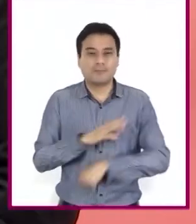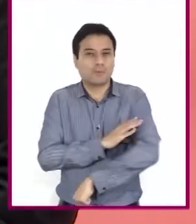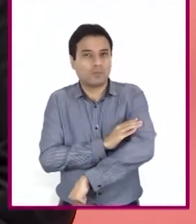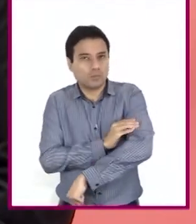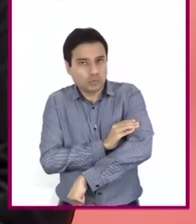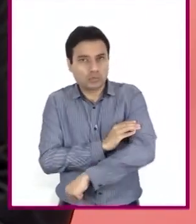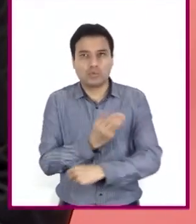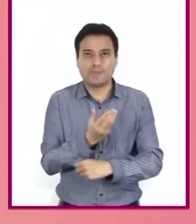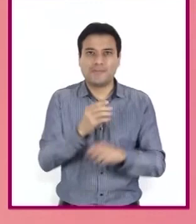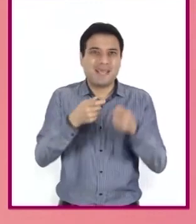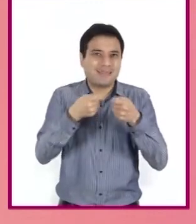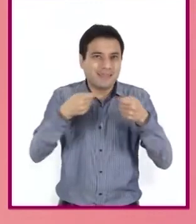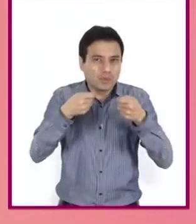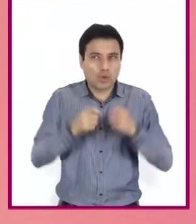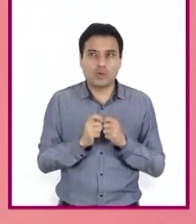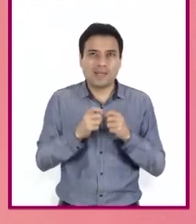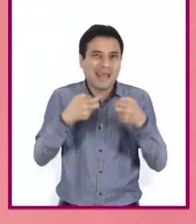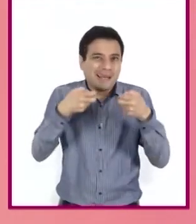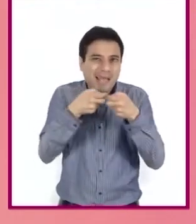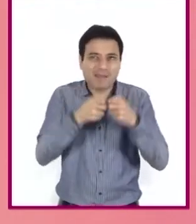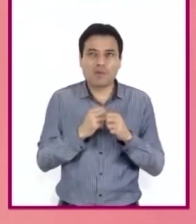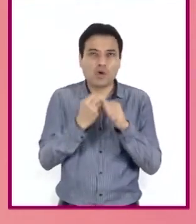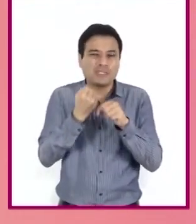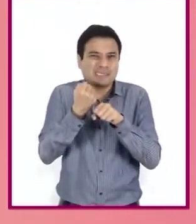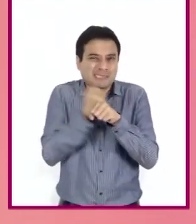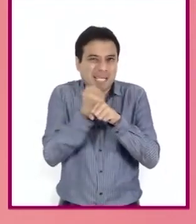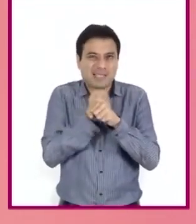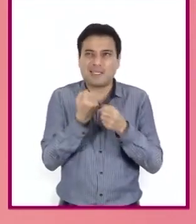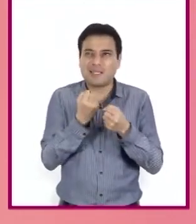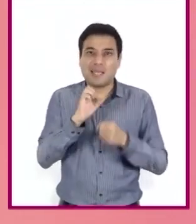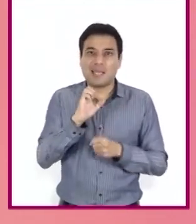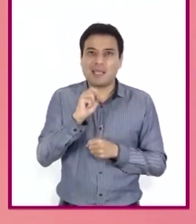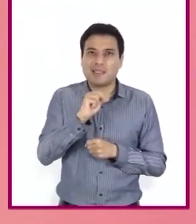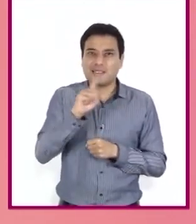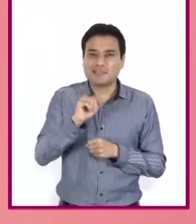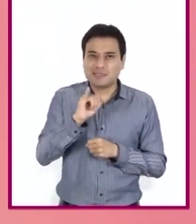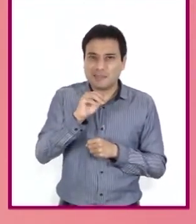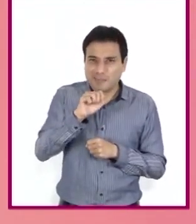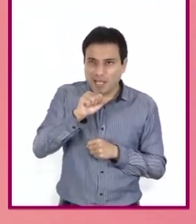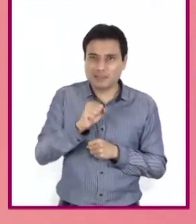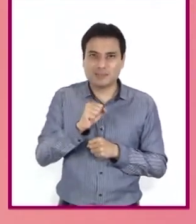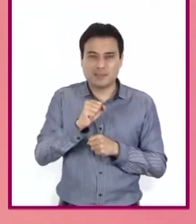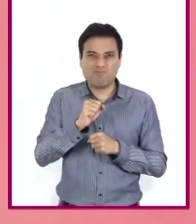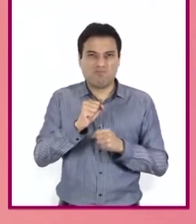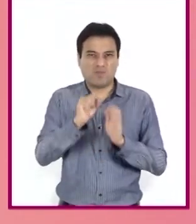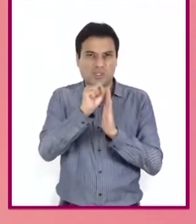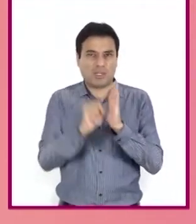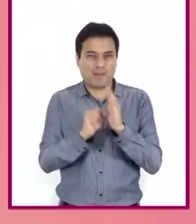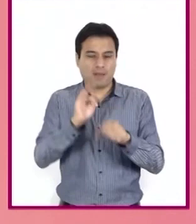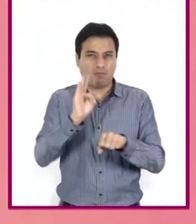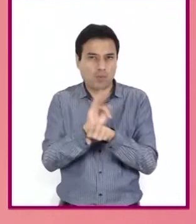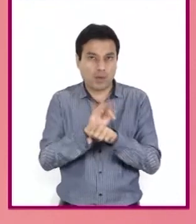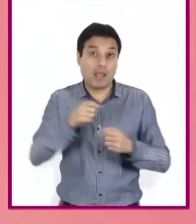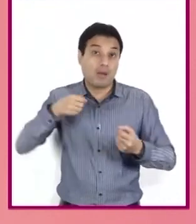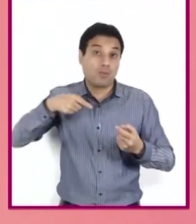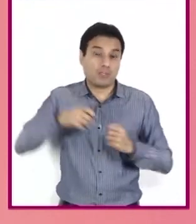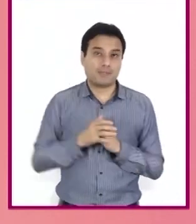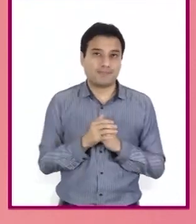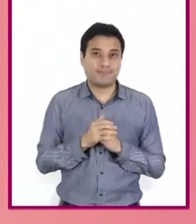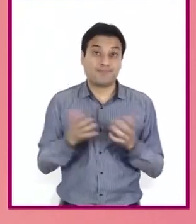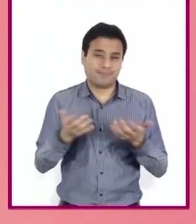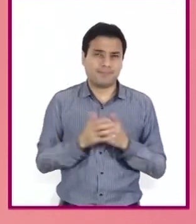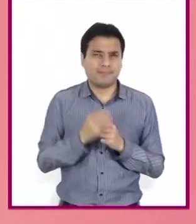músculos, tendones, nervios, sangre, enzimas, anticuerpos y algunas hormonas. Entre sus